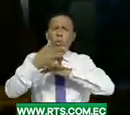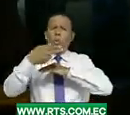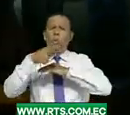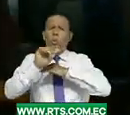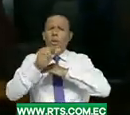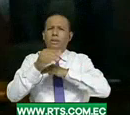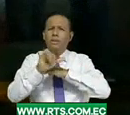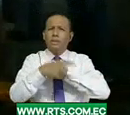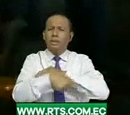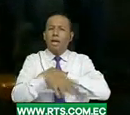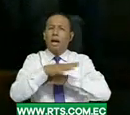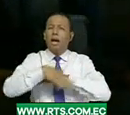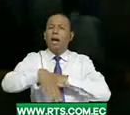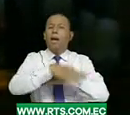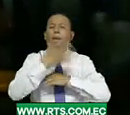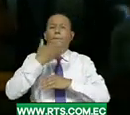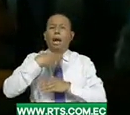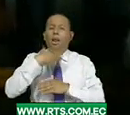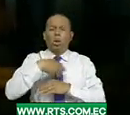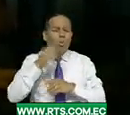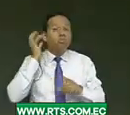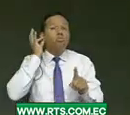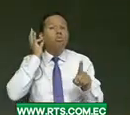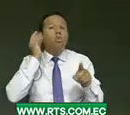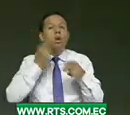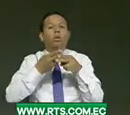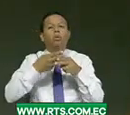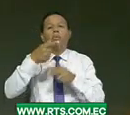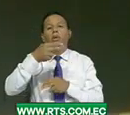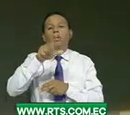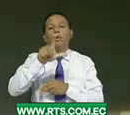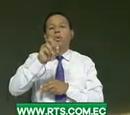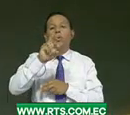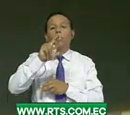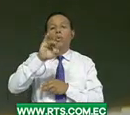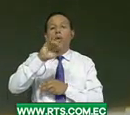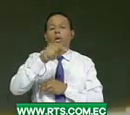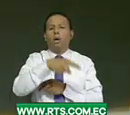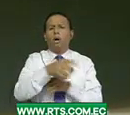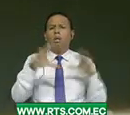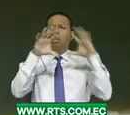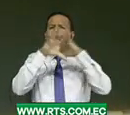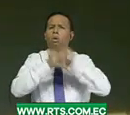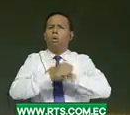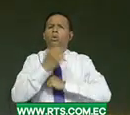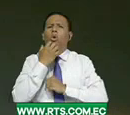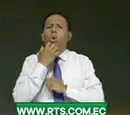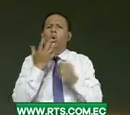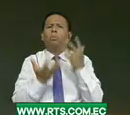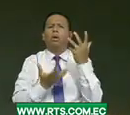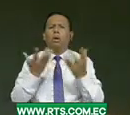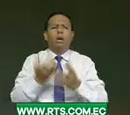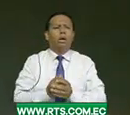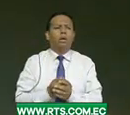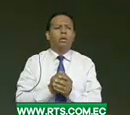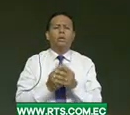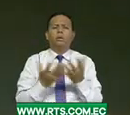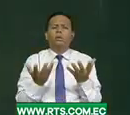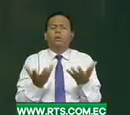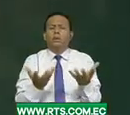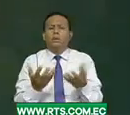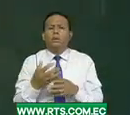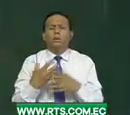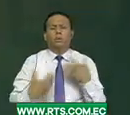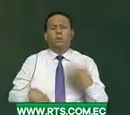cantón Ambato, era de doña Gloria. La noche avanzaba y la oscuridad se confabulaba para hacer de la escena del crimen un cuadro